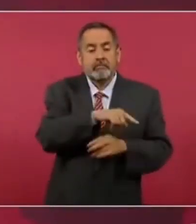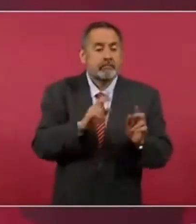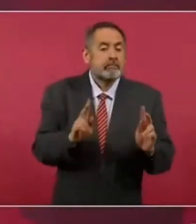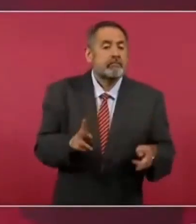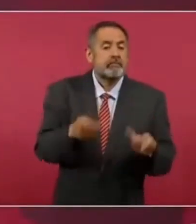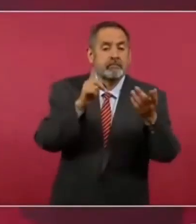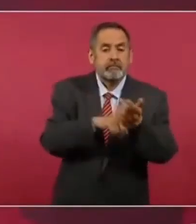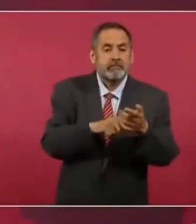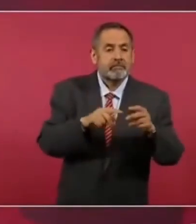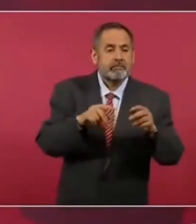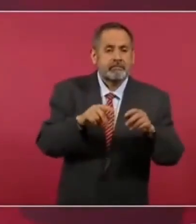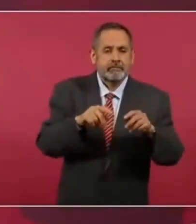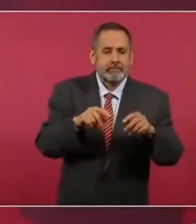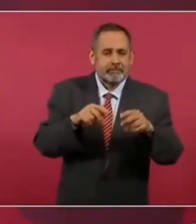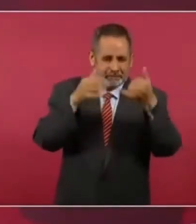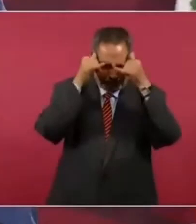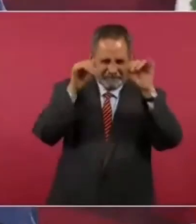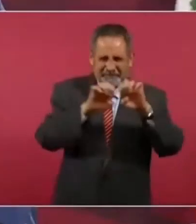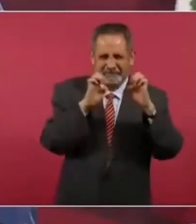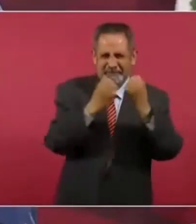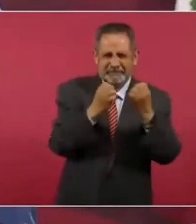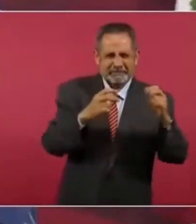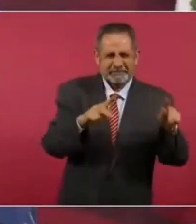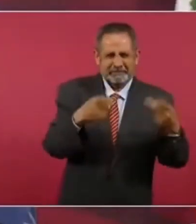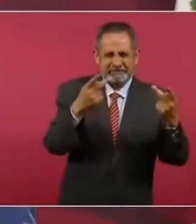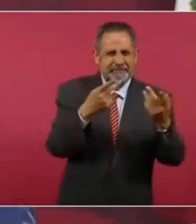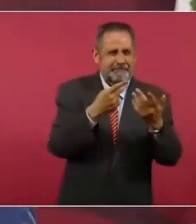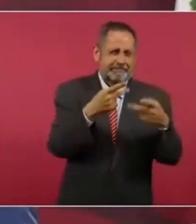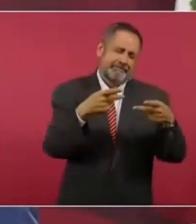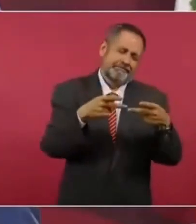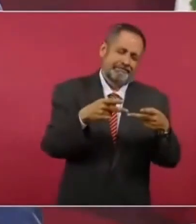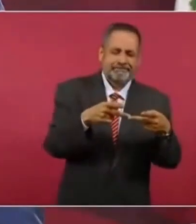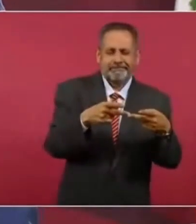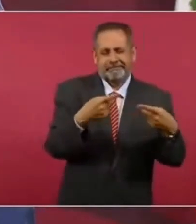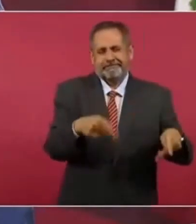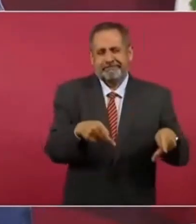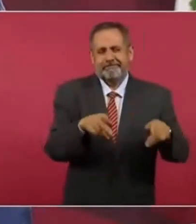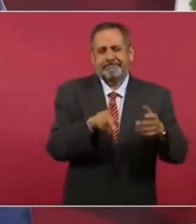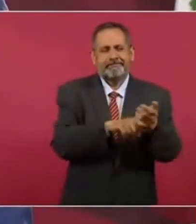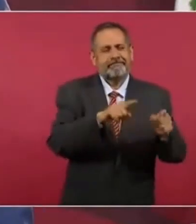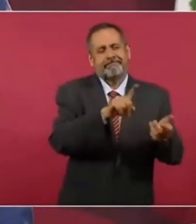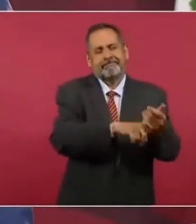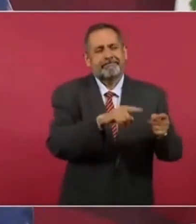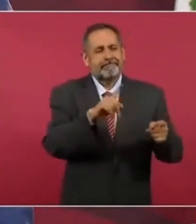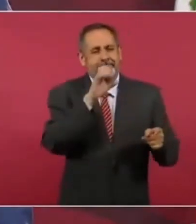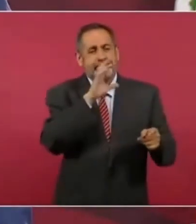la plaza de toros de Aguascalientes.